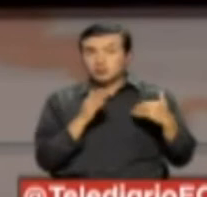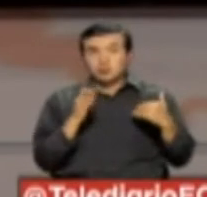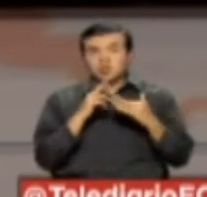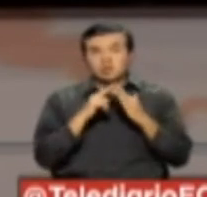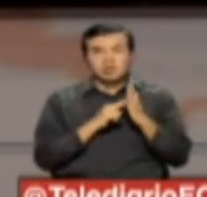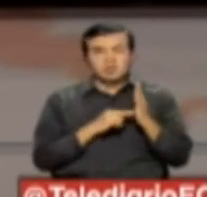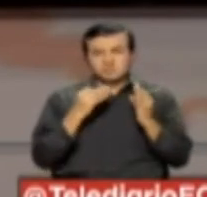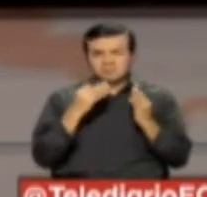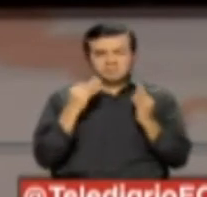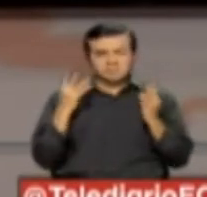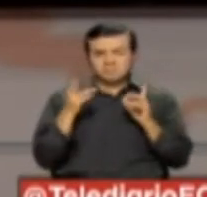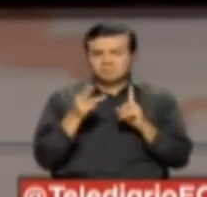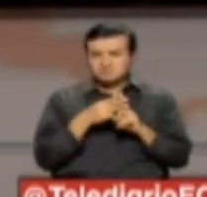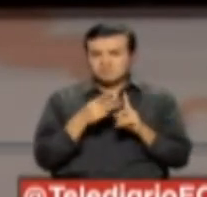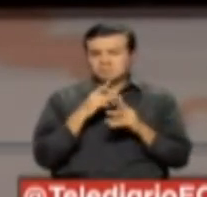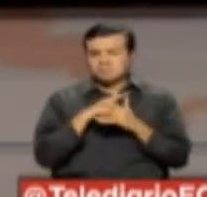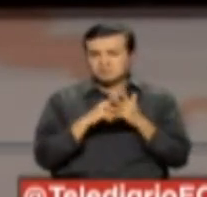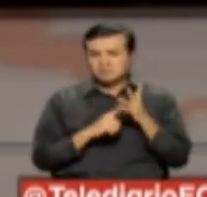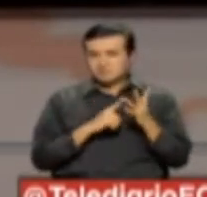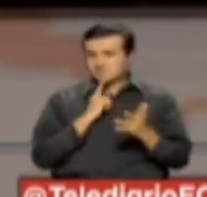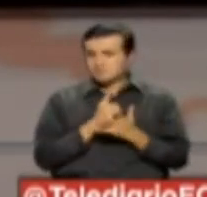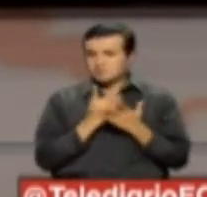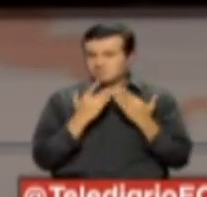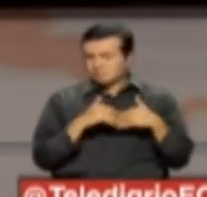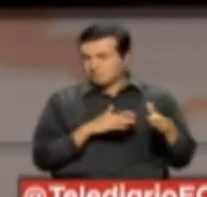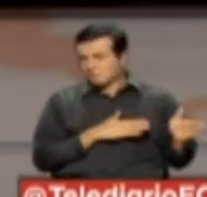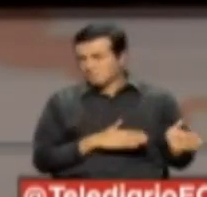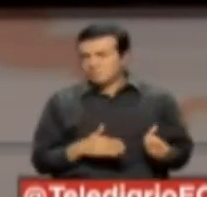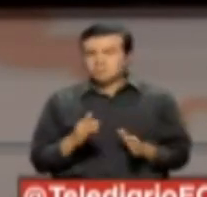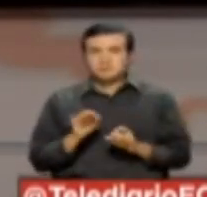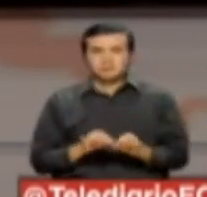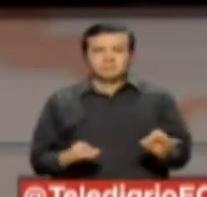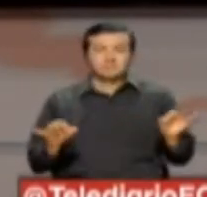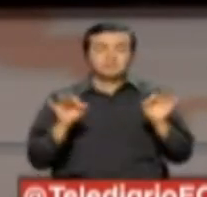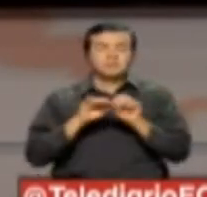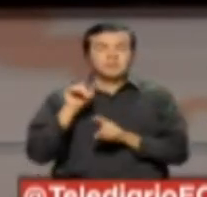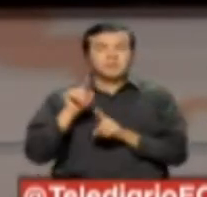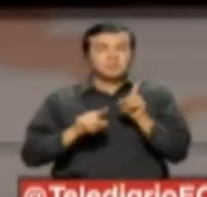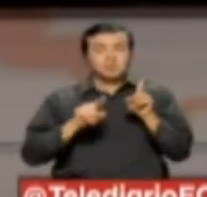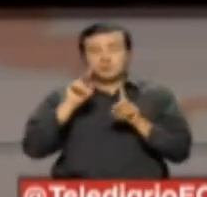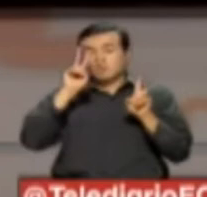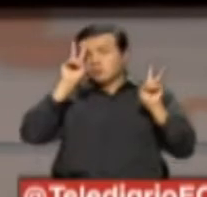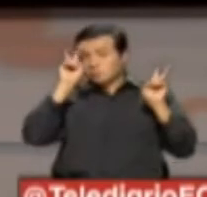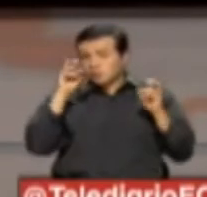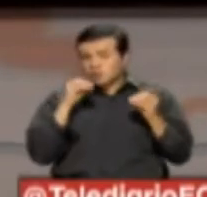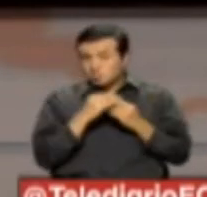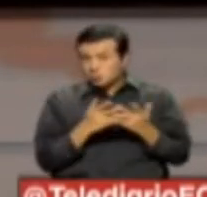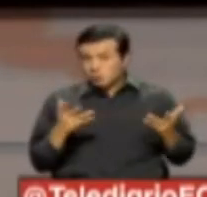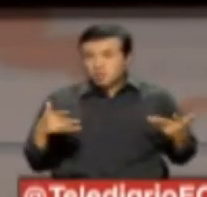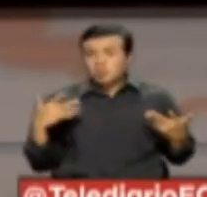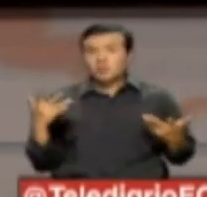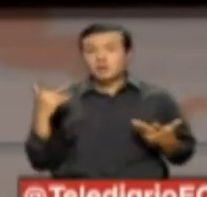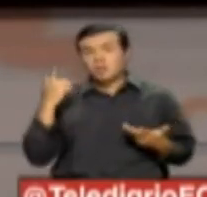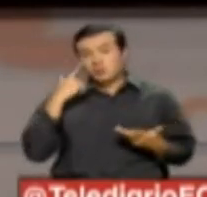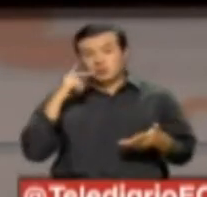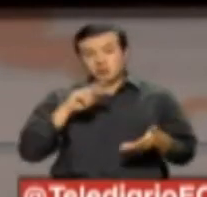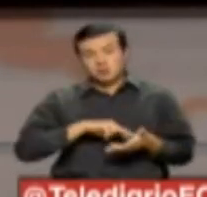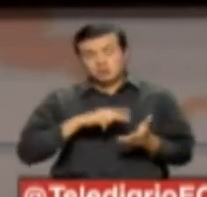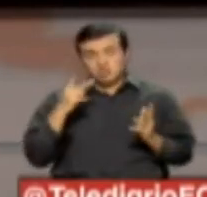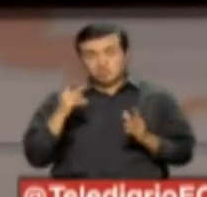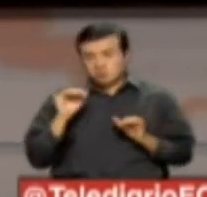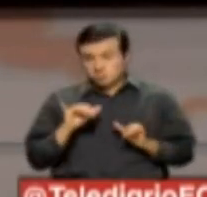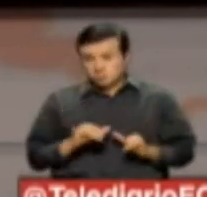100% online de signos distintivos también hay que implementar algunas algunas cuestiones a nivel digamos qué tecnológico